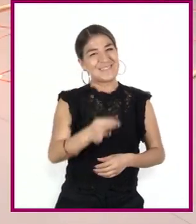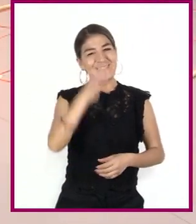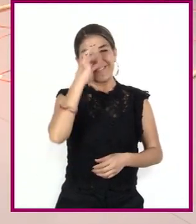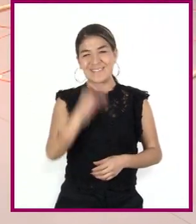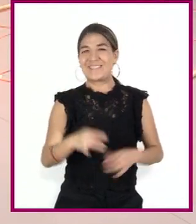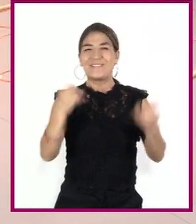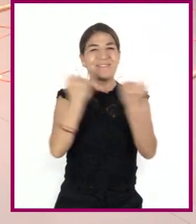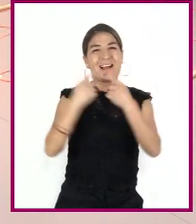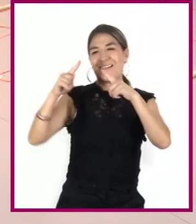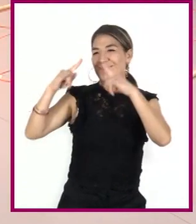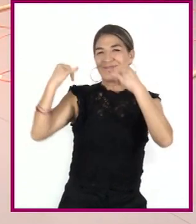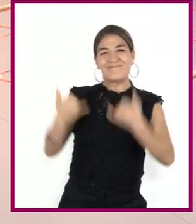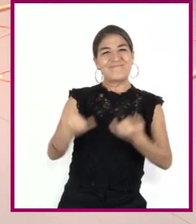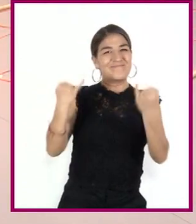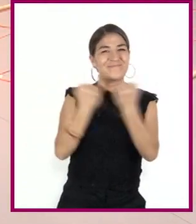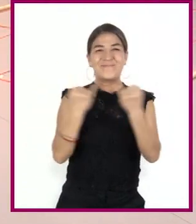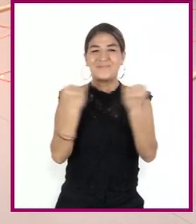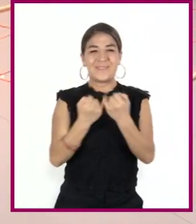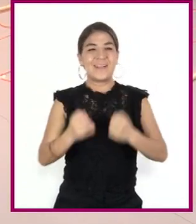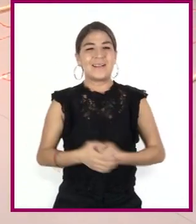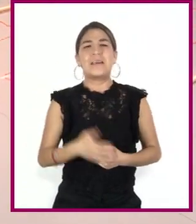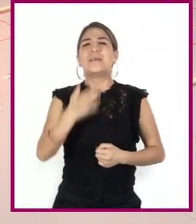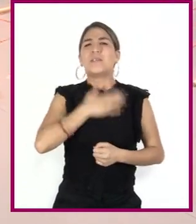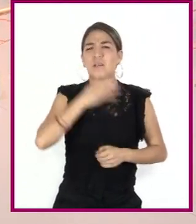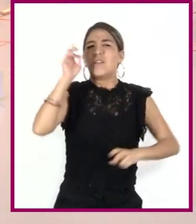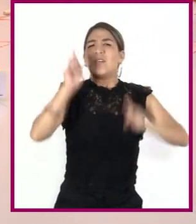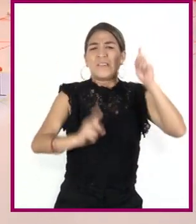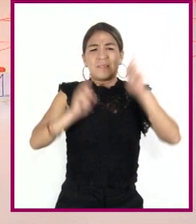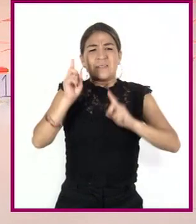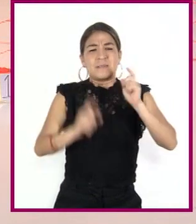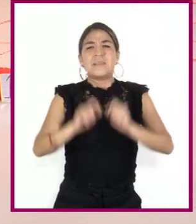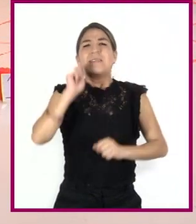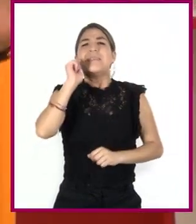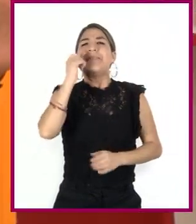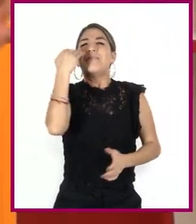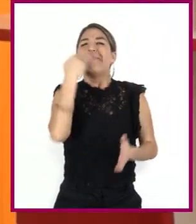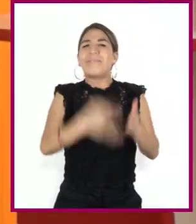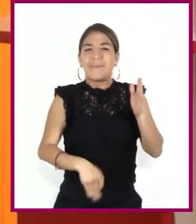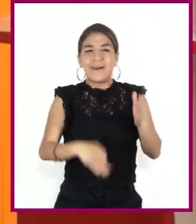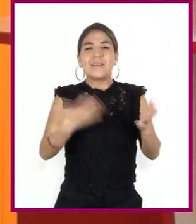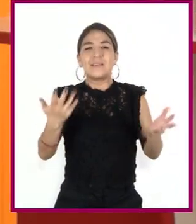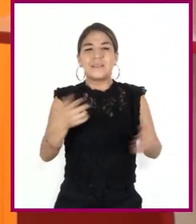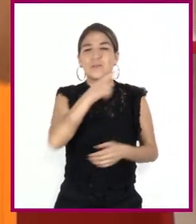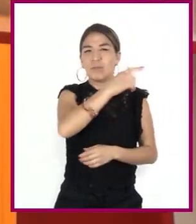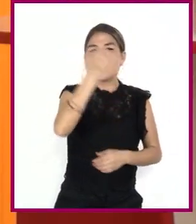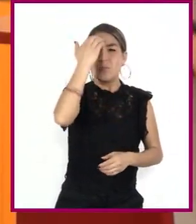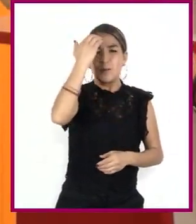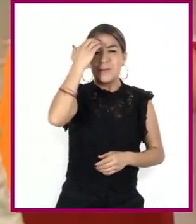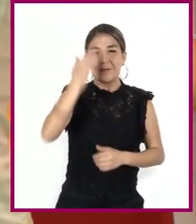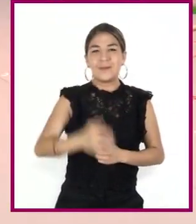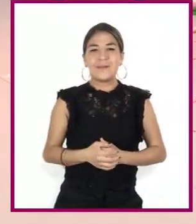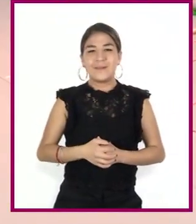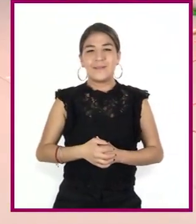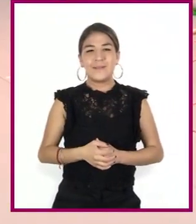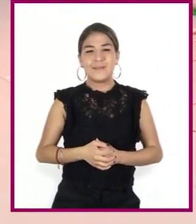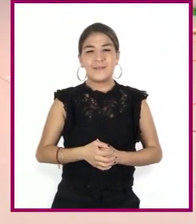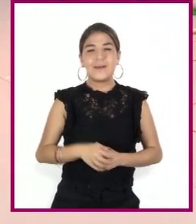Seguimos en parte. Quedan igual. Yo tengo una duda. ¿Qué zona nos falta que conozcan?